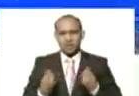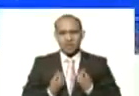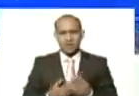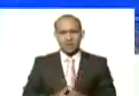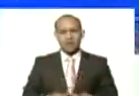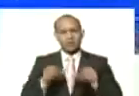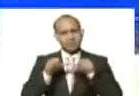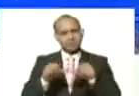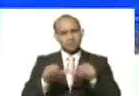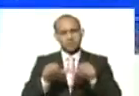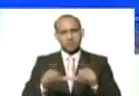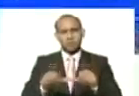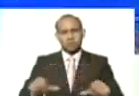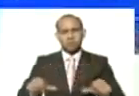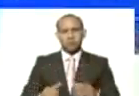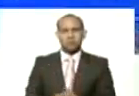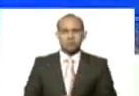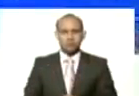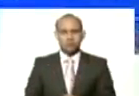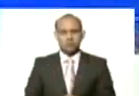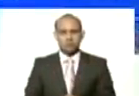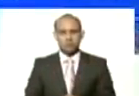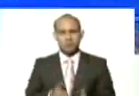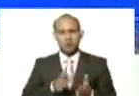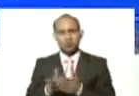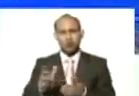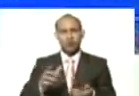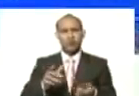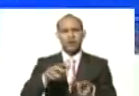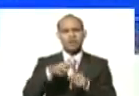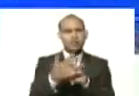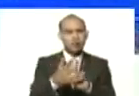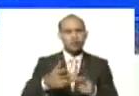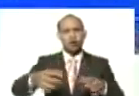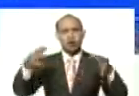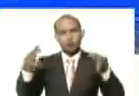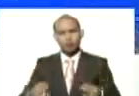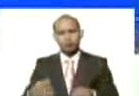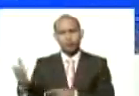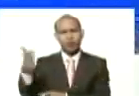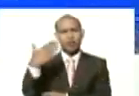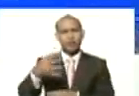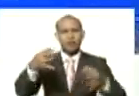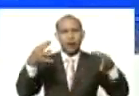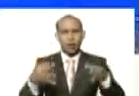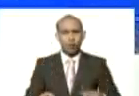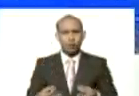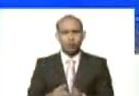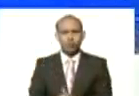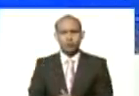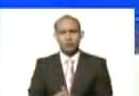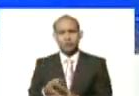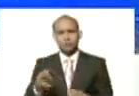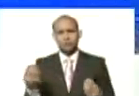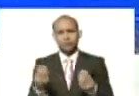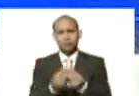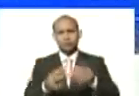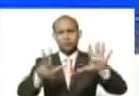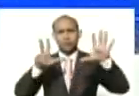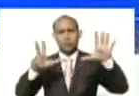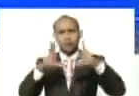que mantener la perseverancia sobre las causas justas, sobre las banderas justas. Y con esta octava